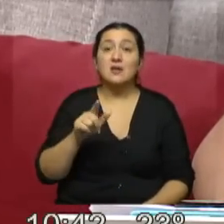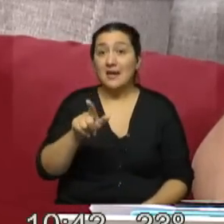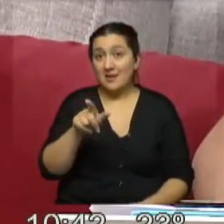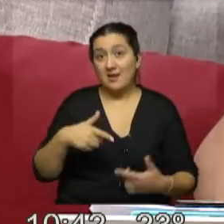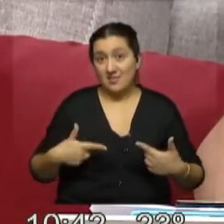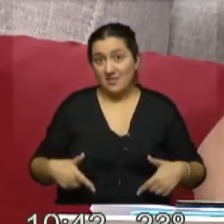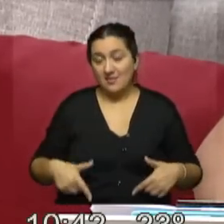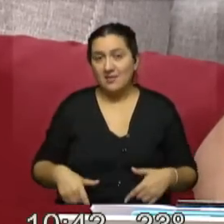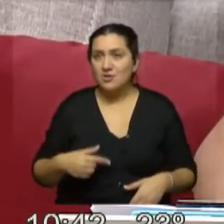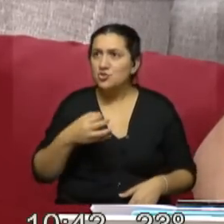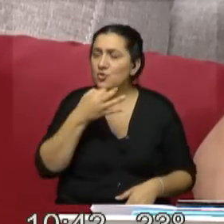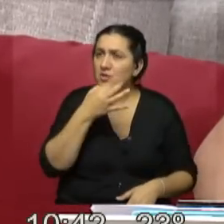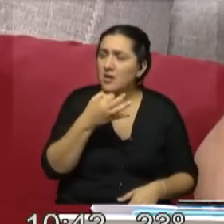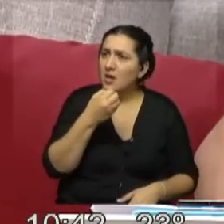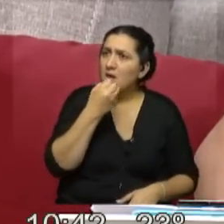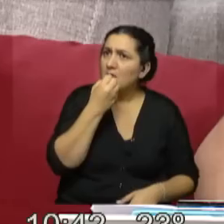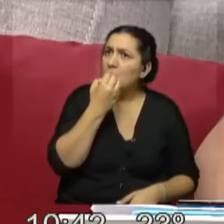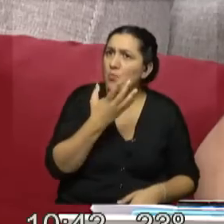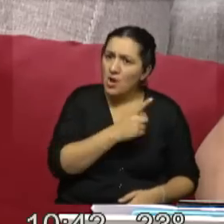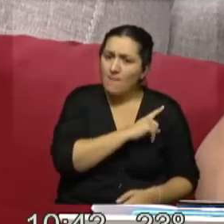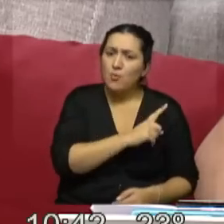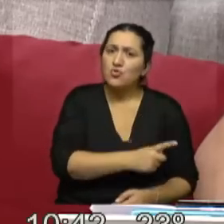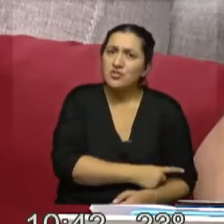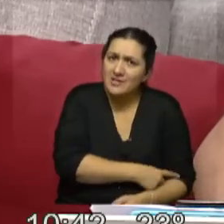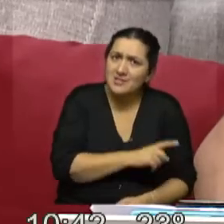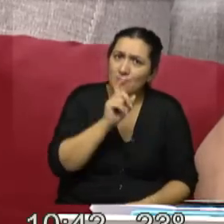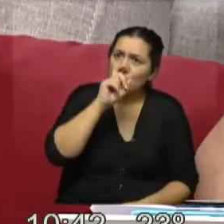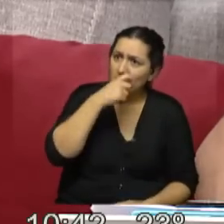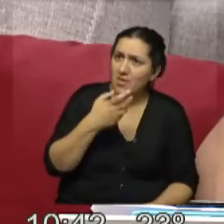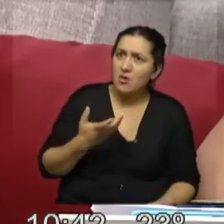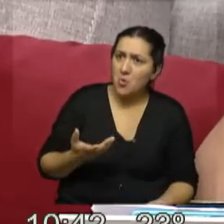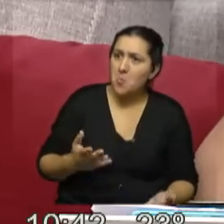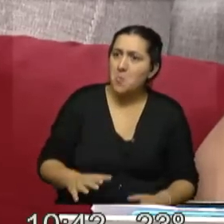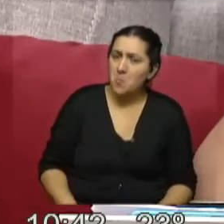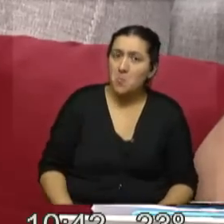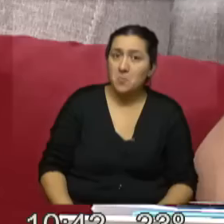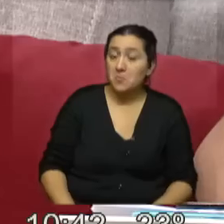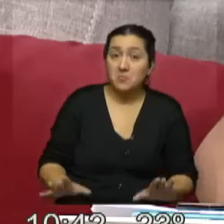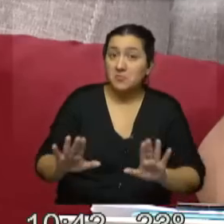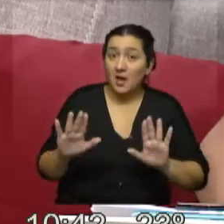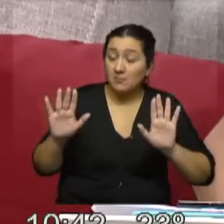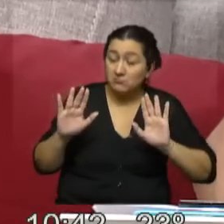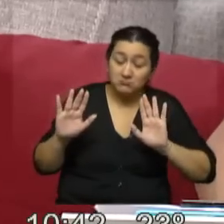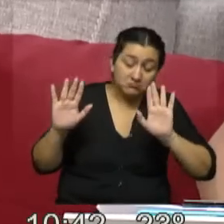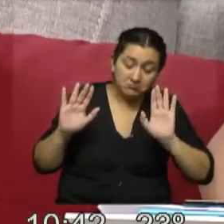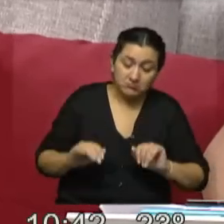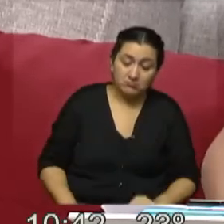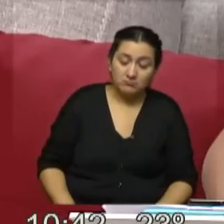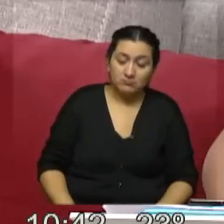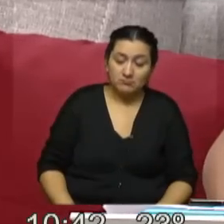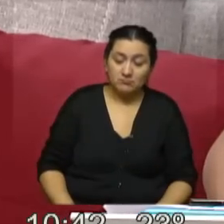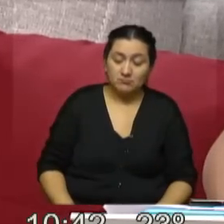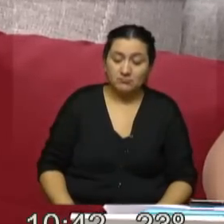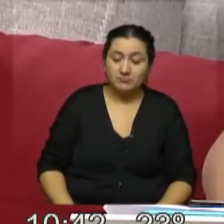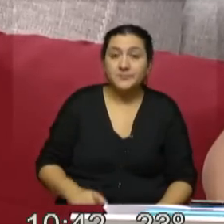yo le dije qué increíble La potencia de Montevideo y hablábamos de eso fin quedó en eso este